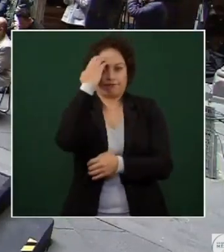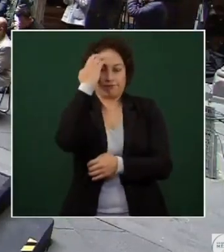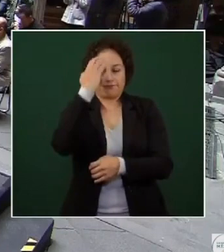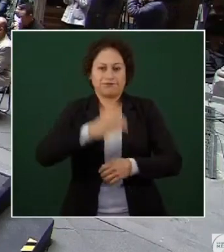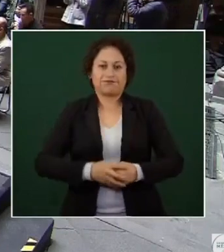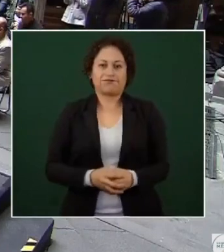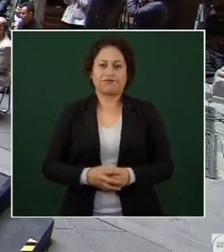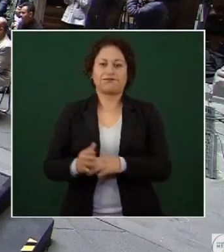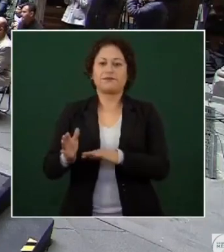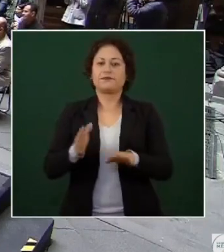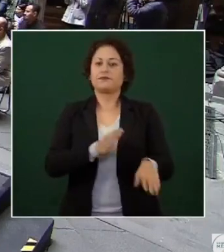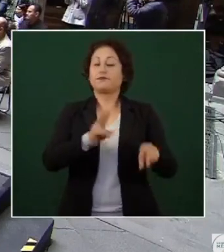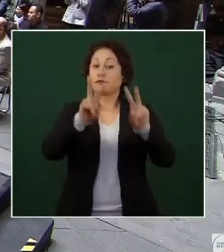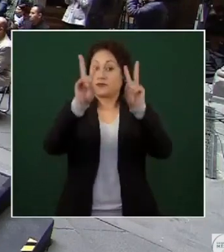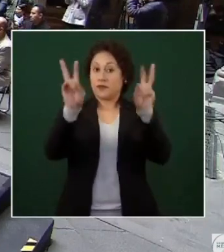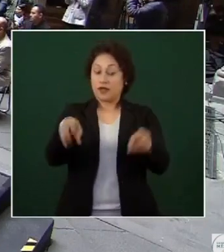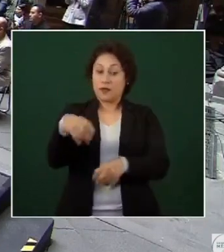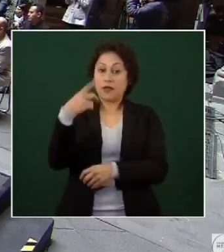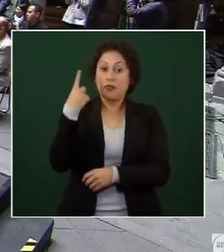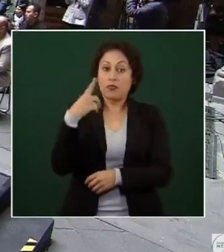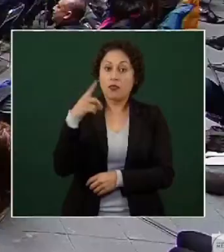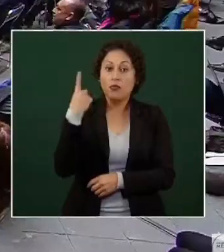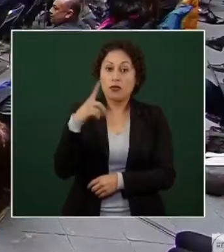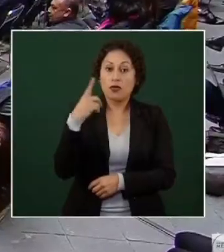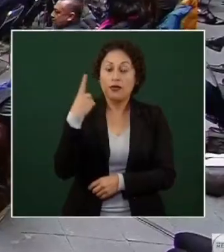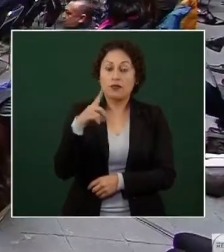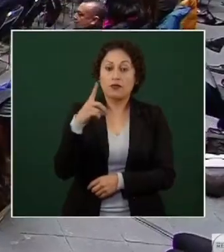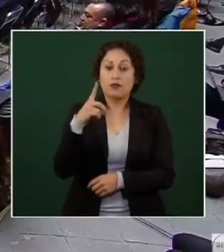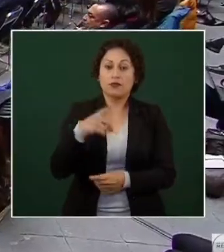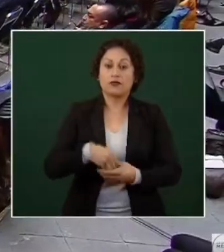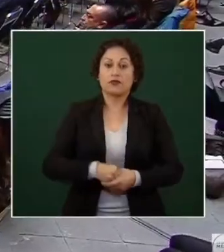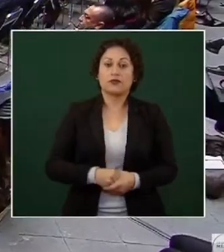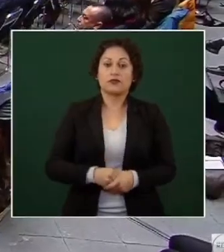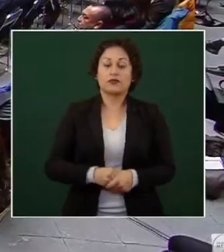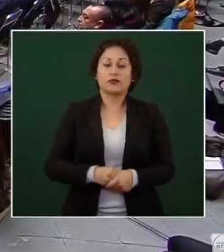Lo de Durango es